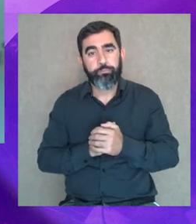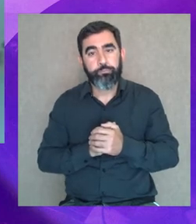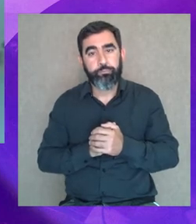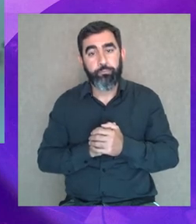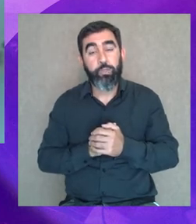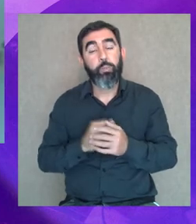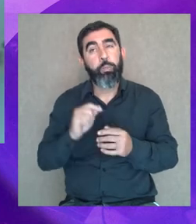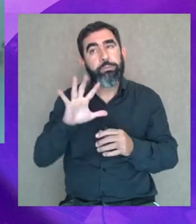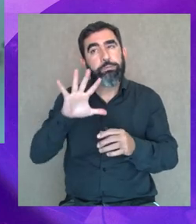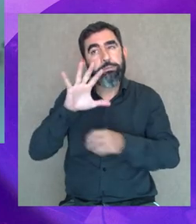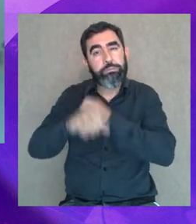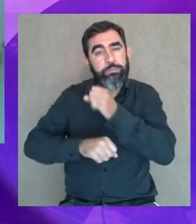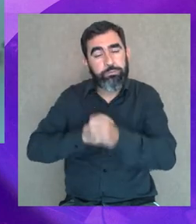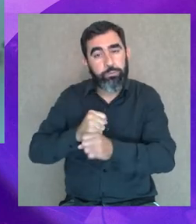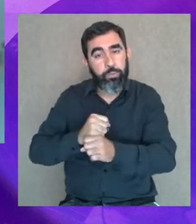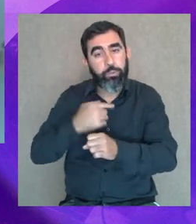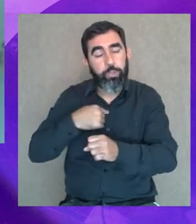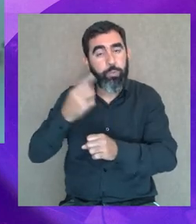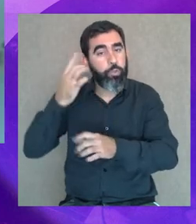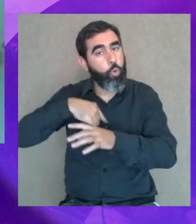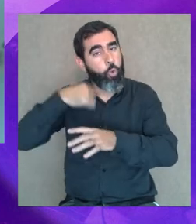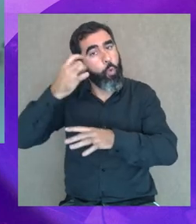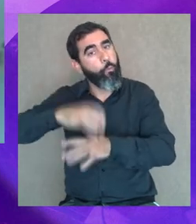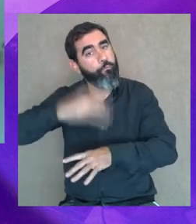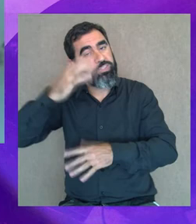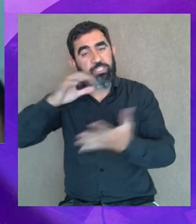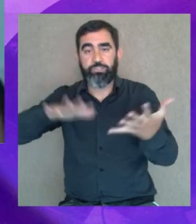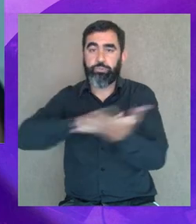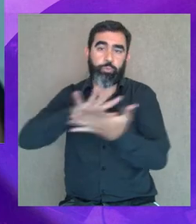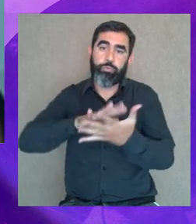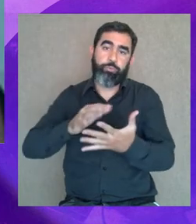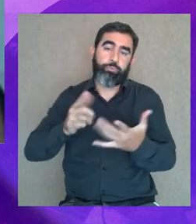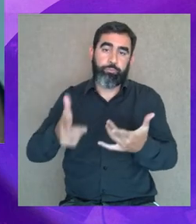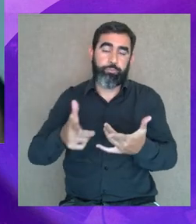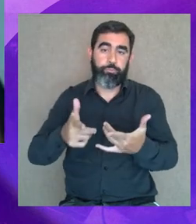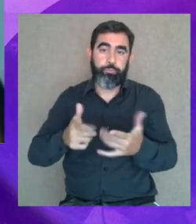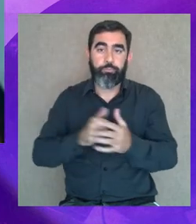cinco años no tuve más remedio que judicial izar la situación